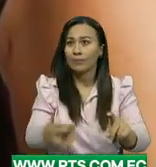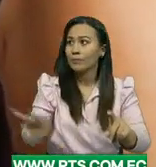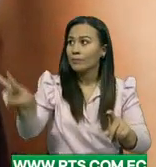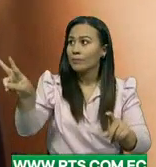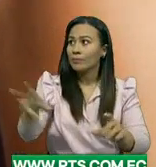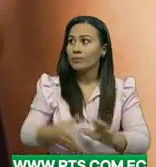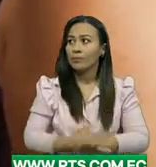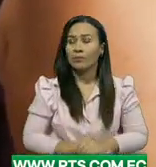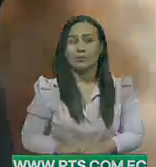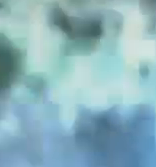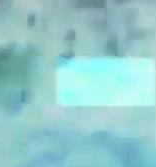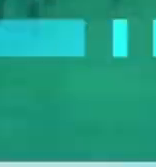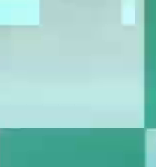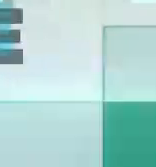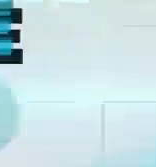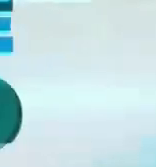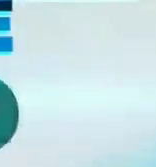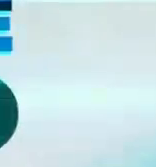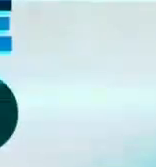Méndez.